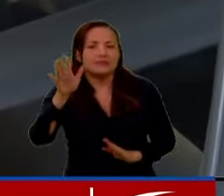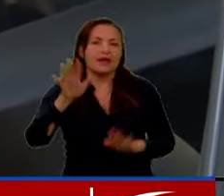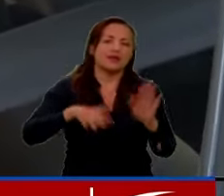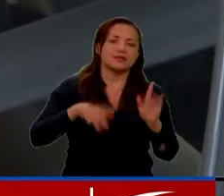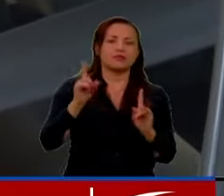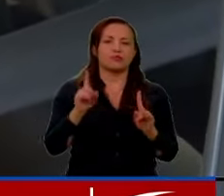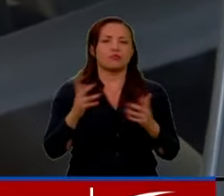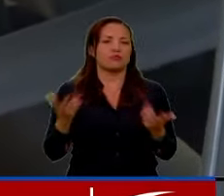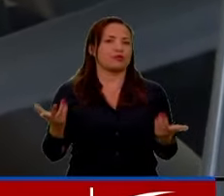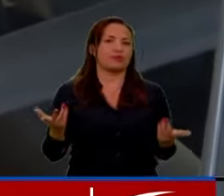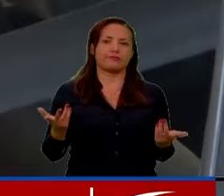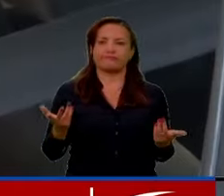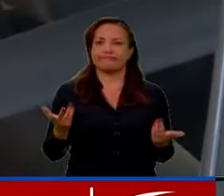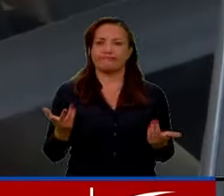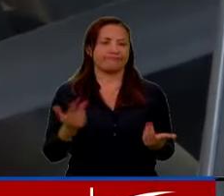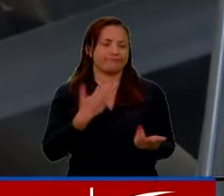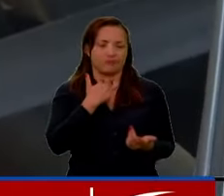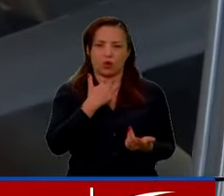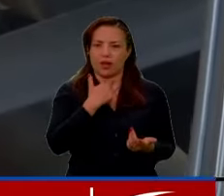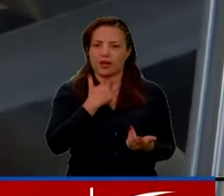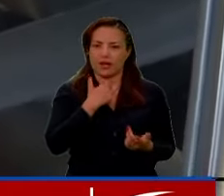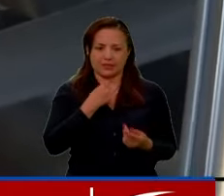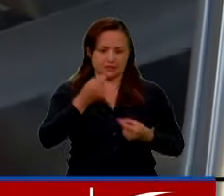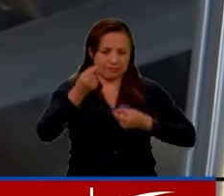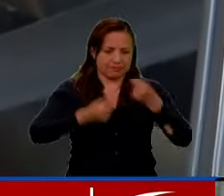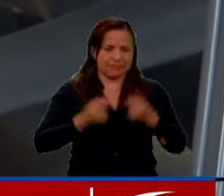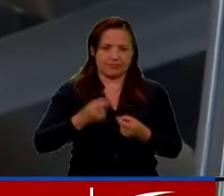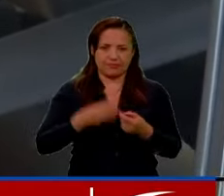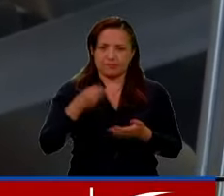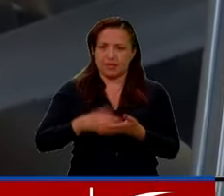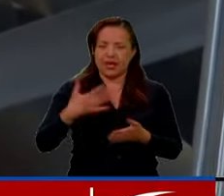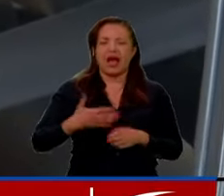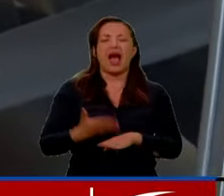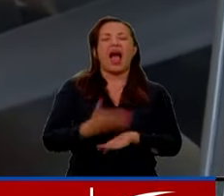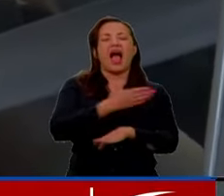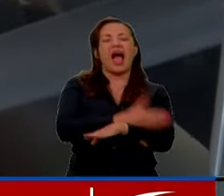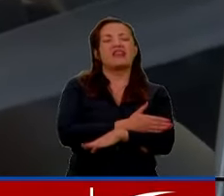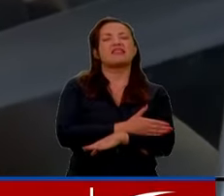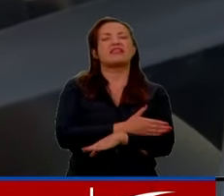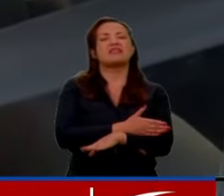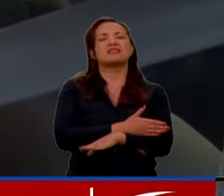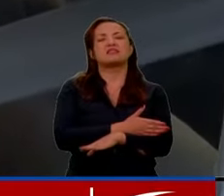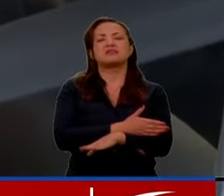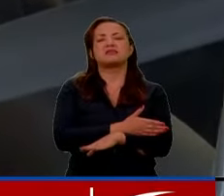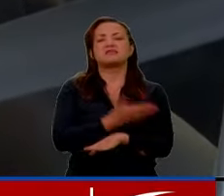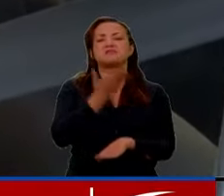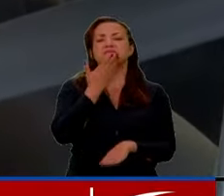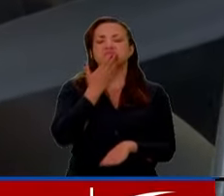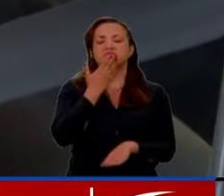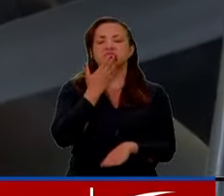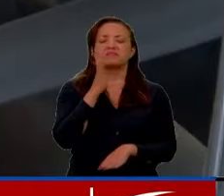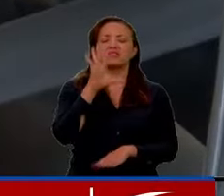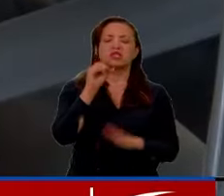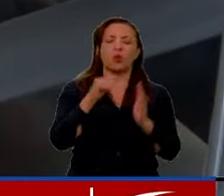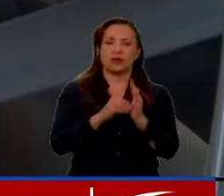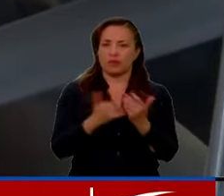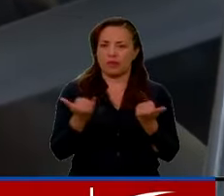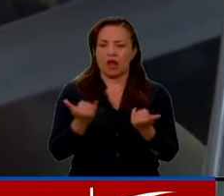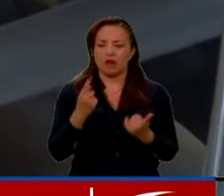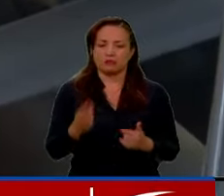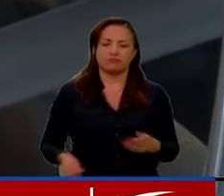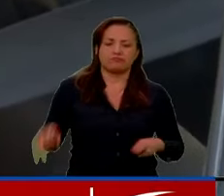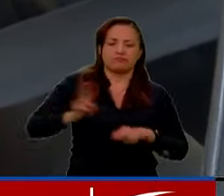Porque no alcanza ya el presupuesto. Lo que uno andaba primero con 50.000, ya hay que echarle